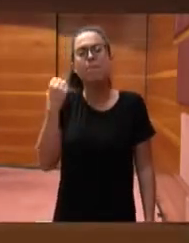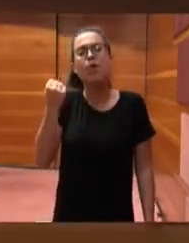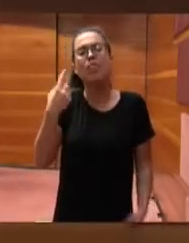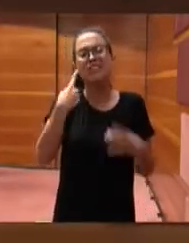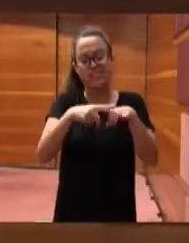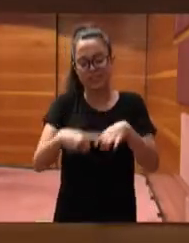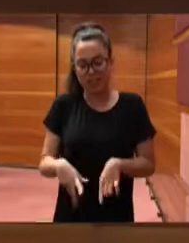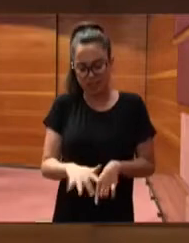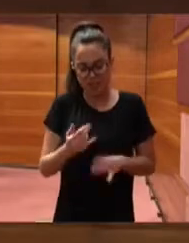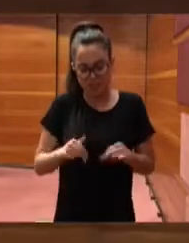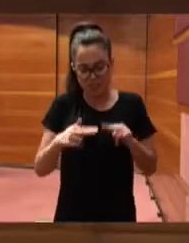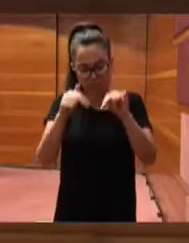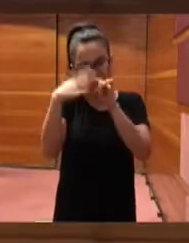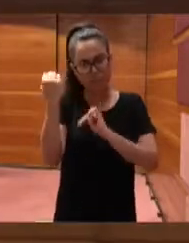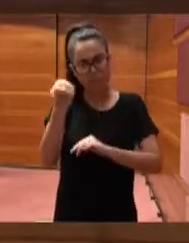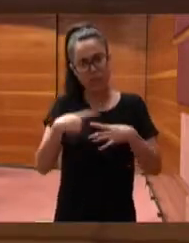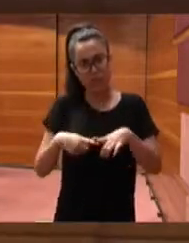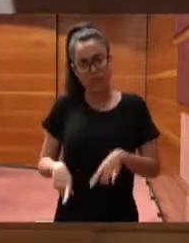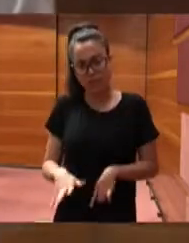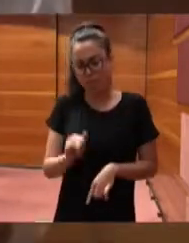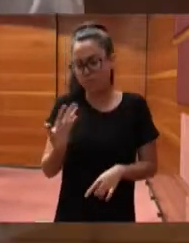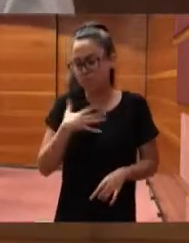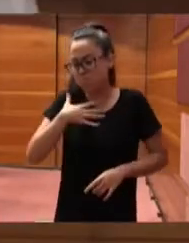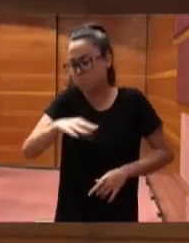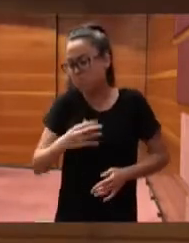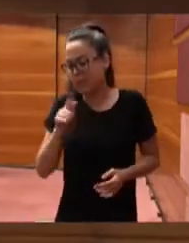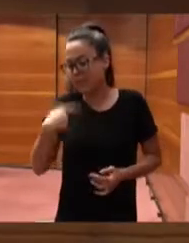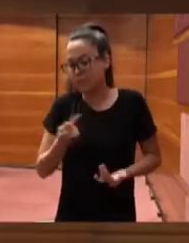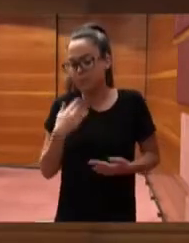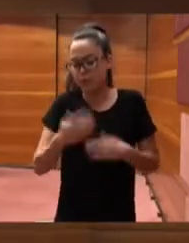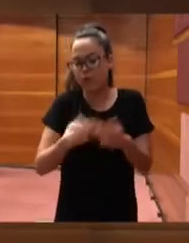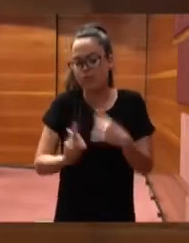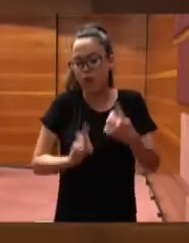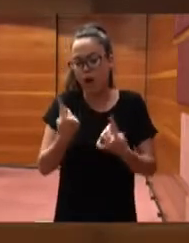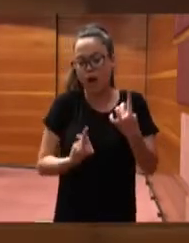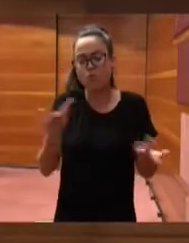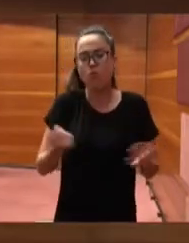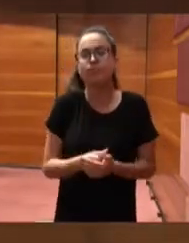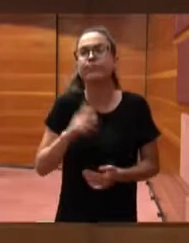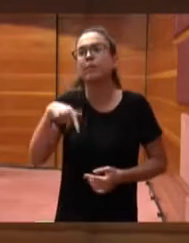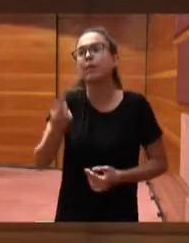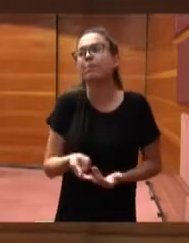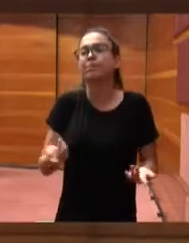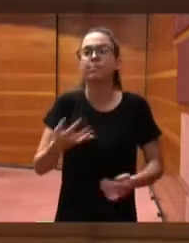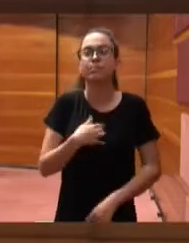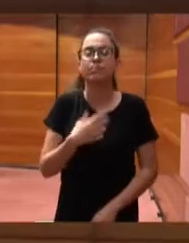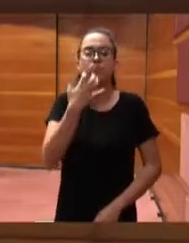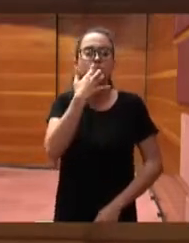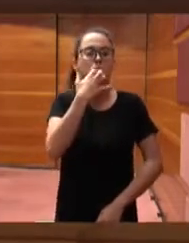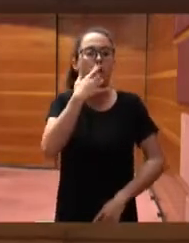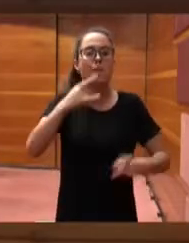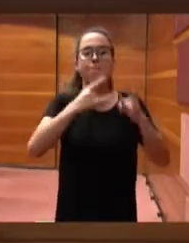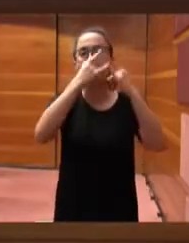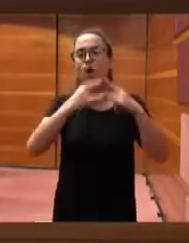Hay ciertos procesos que puedes entregar por completo, puedes delegar. Vamos, caso real, a pintar el puente